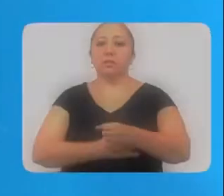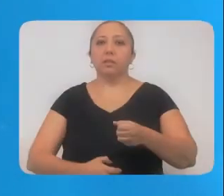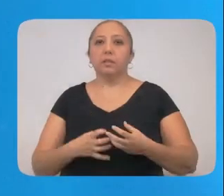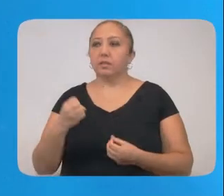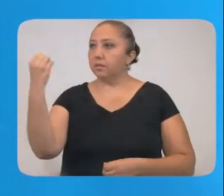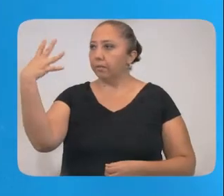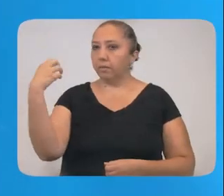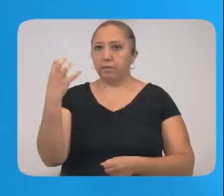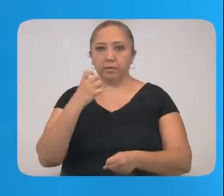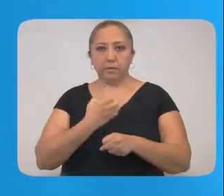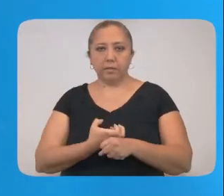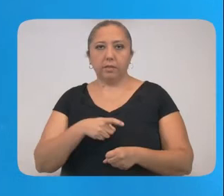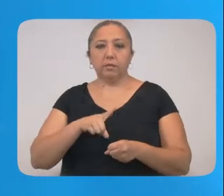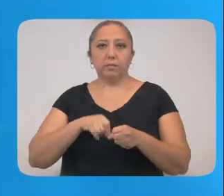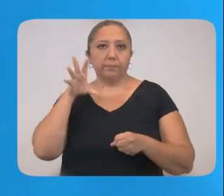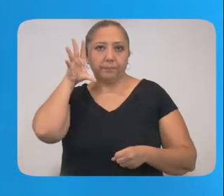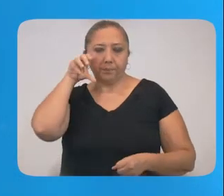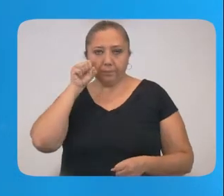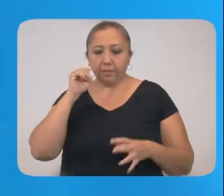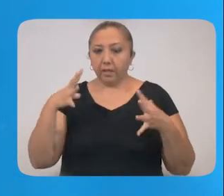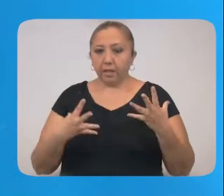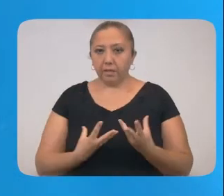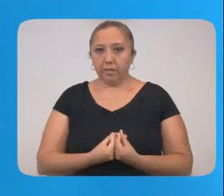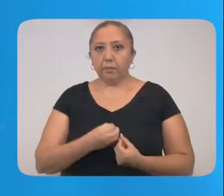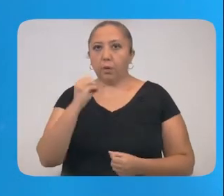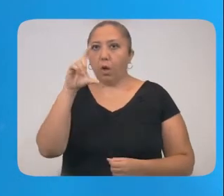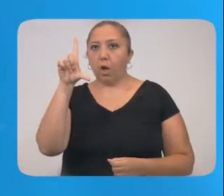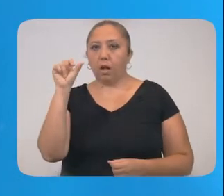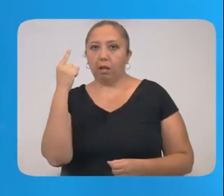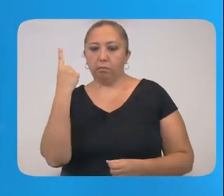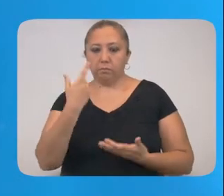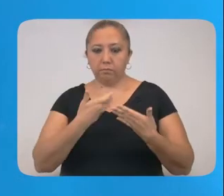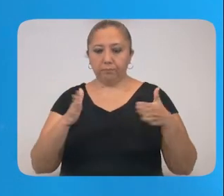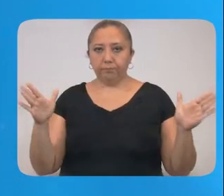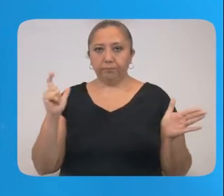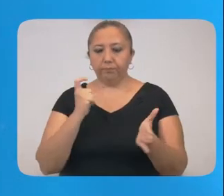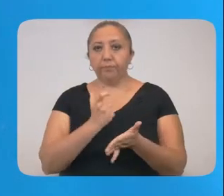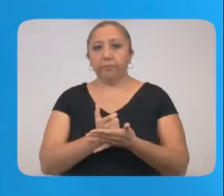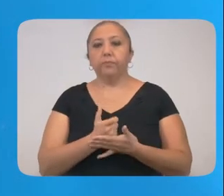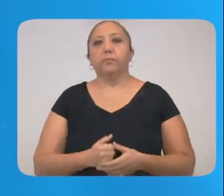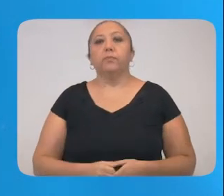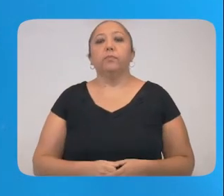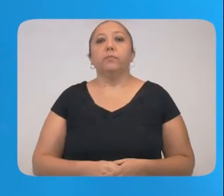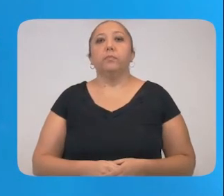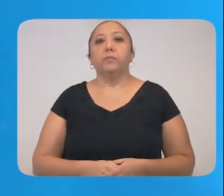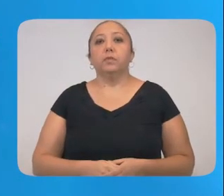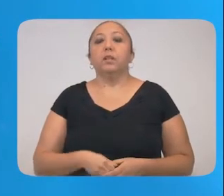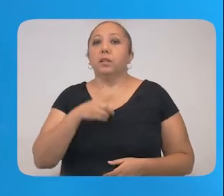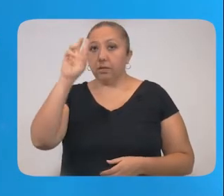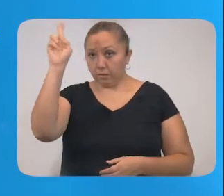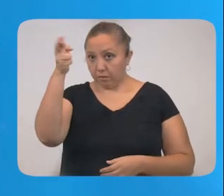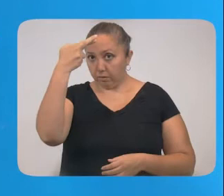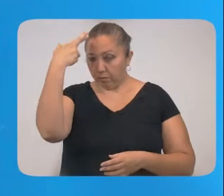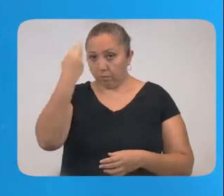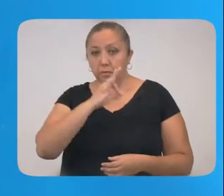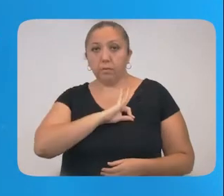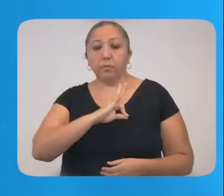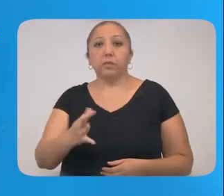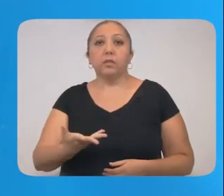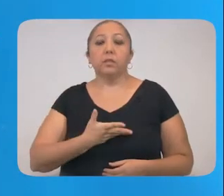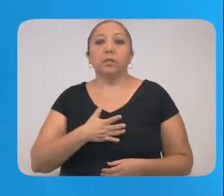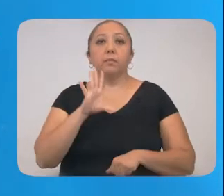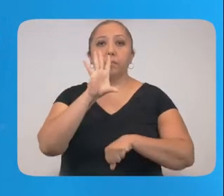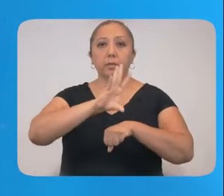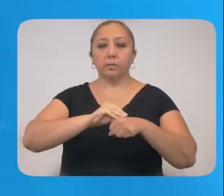El semáforo estatal está en naranja. Estamos en la ola 1 de la reapertura económica. Les recordamos que para poder contar